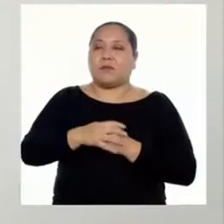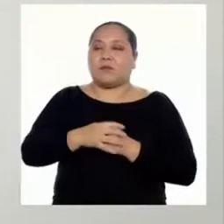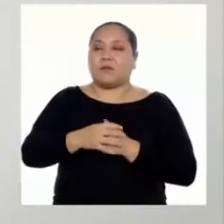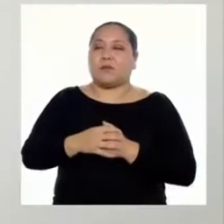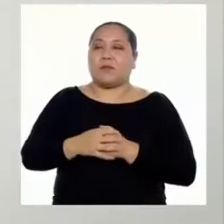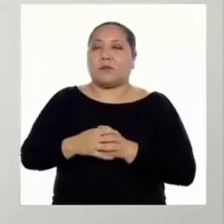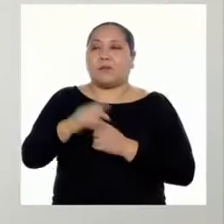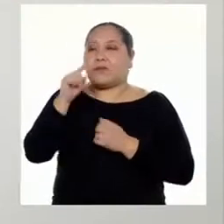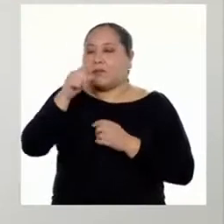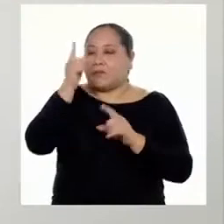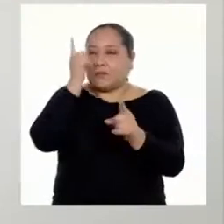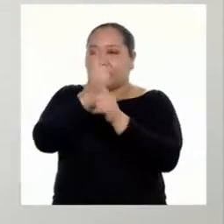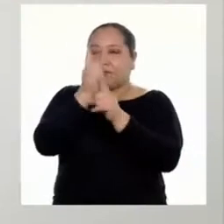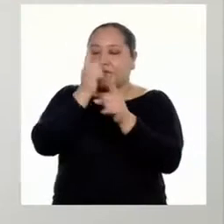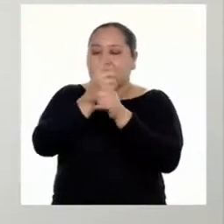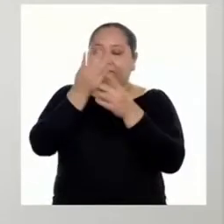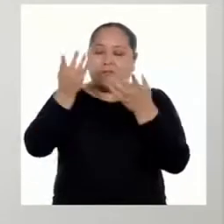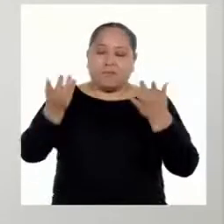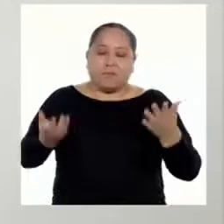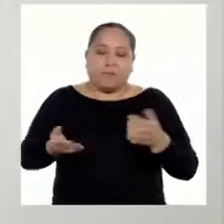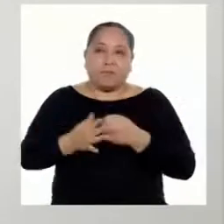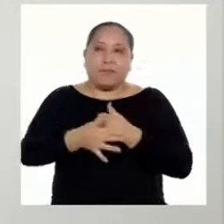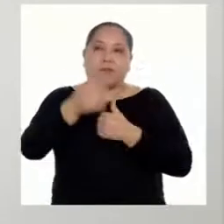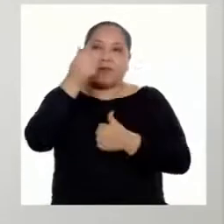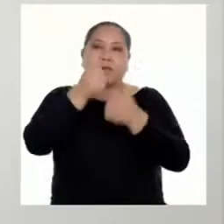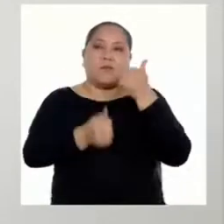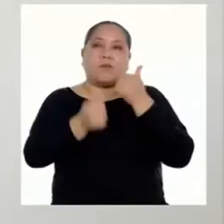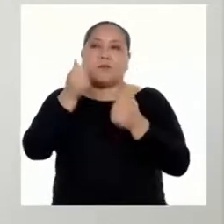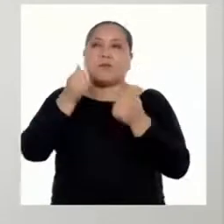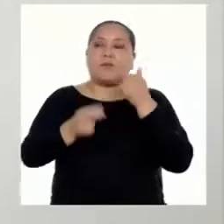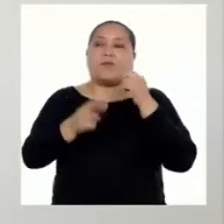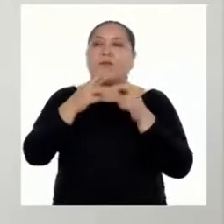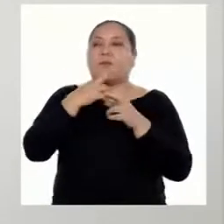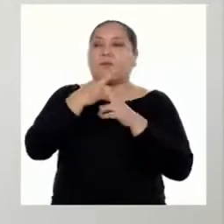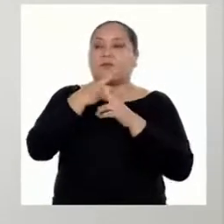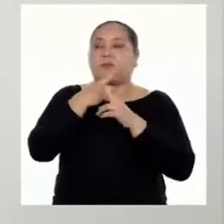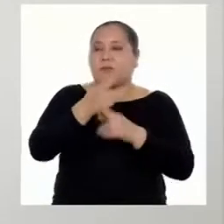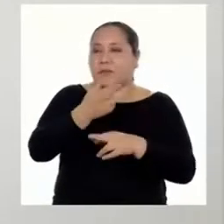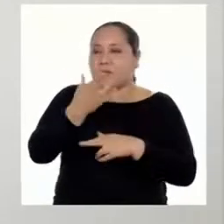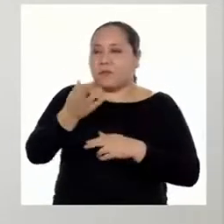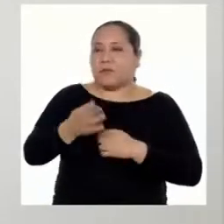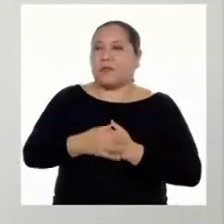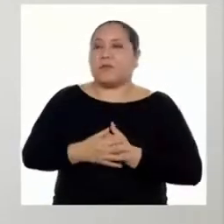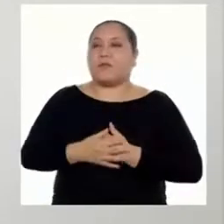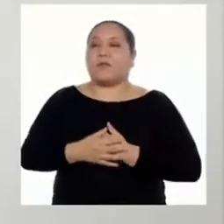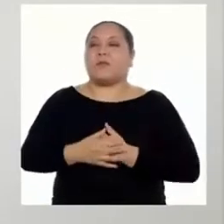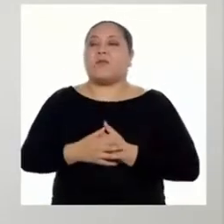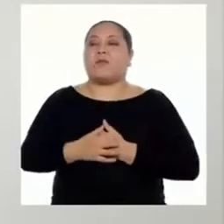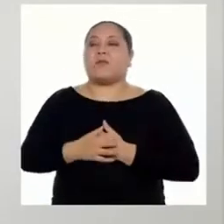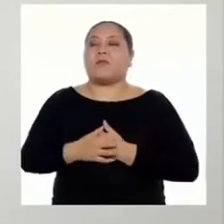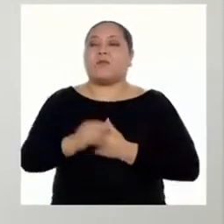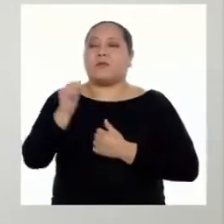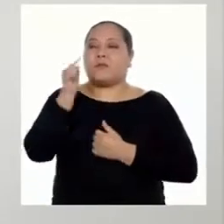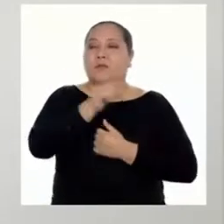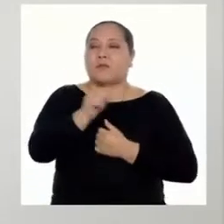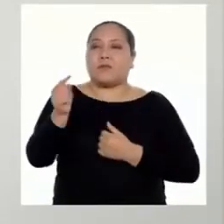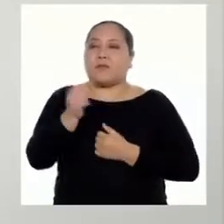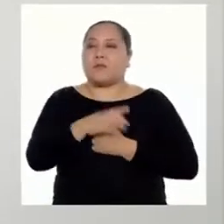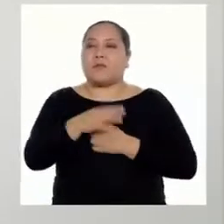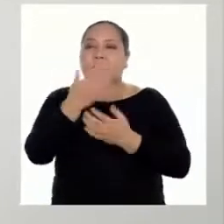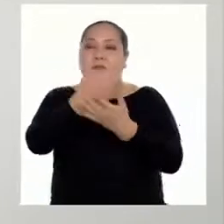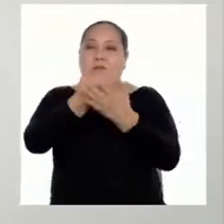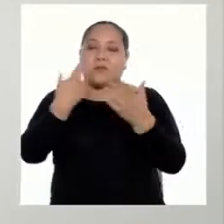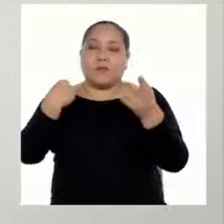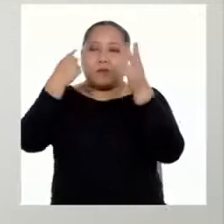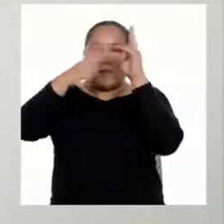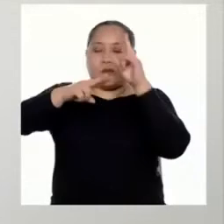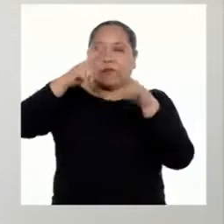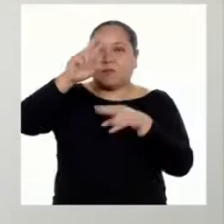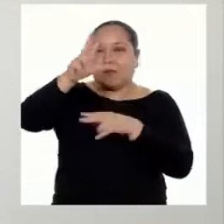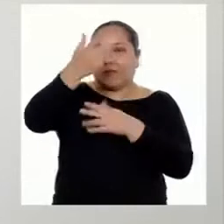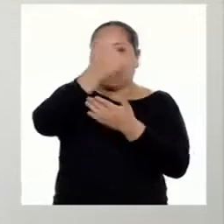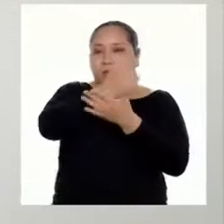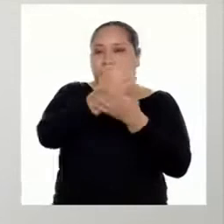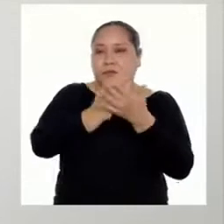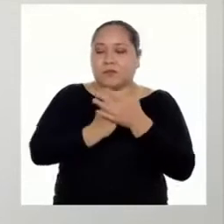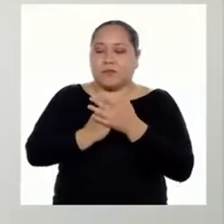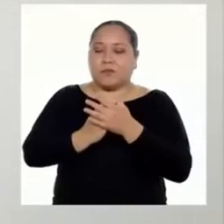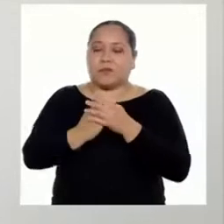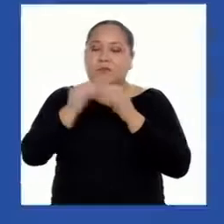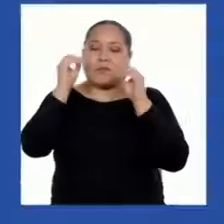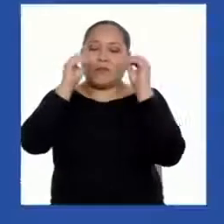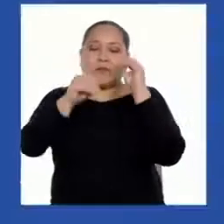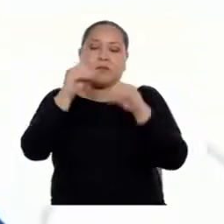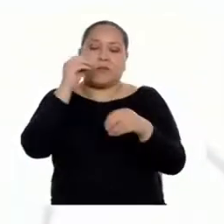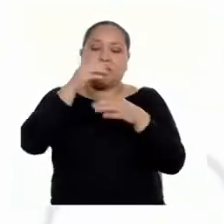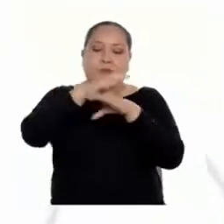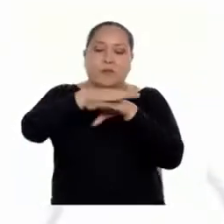Correcto. Entonces, ¿cuál sería la resolución? Para eso, antes veamos la tercera fase, que es